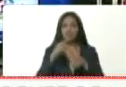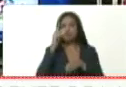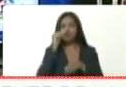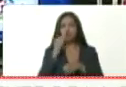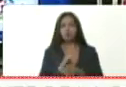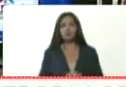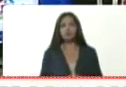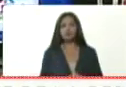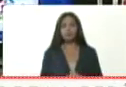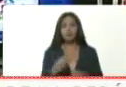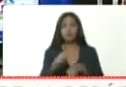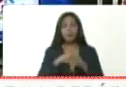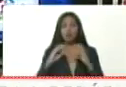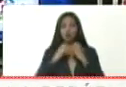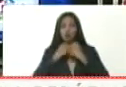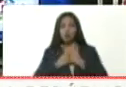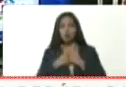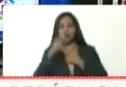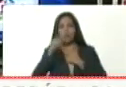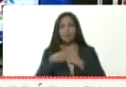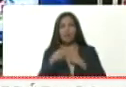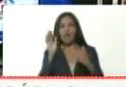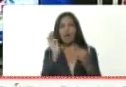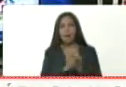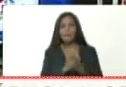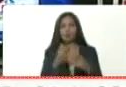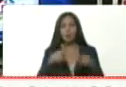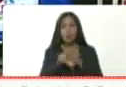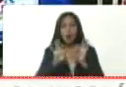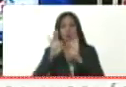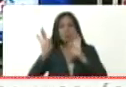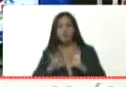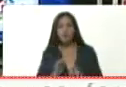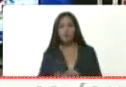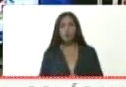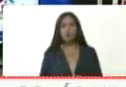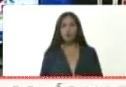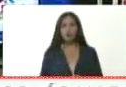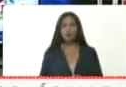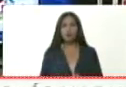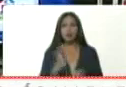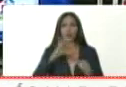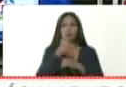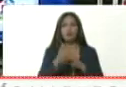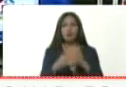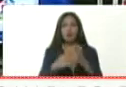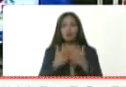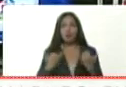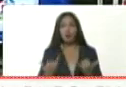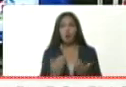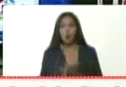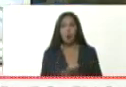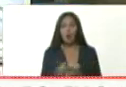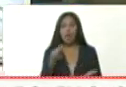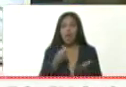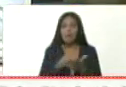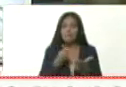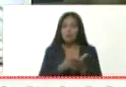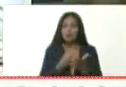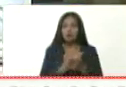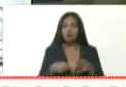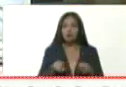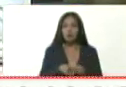ministro listo vulturis queridos compañeros hay que planificar la inversión